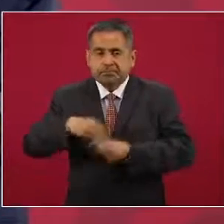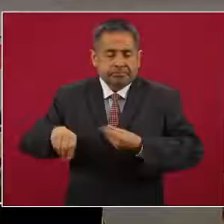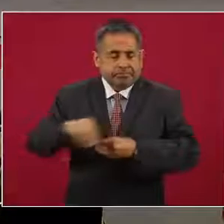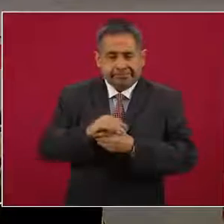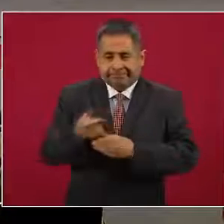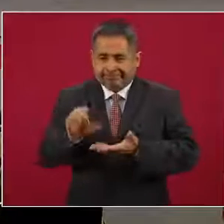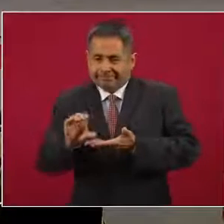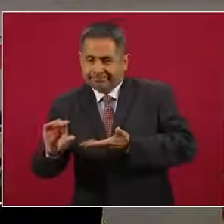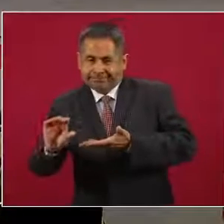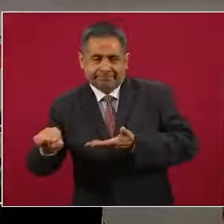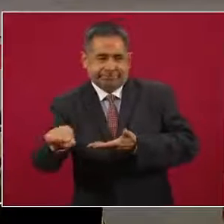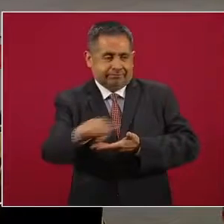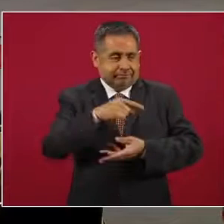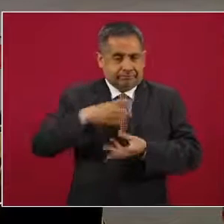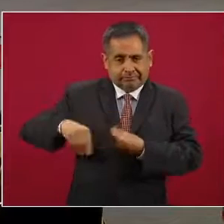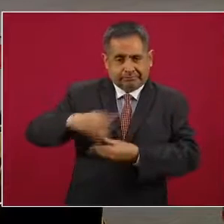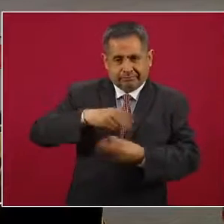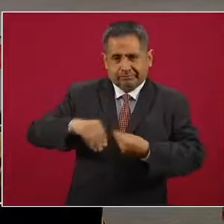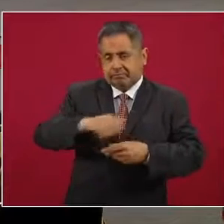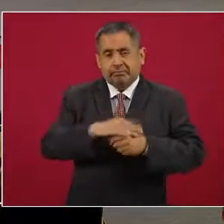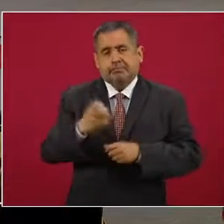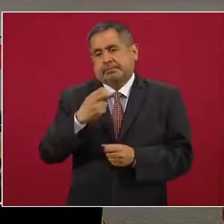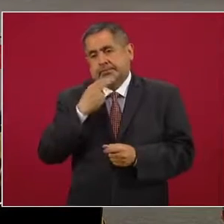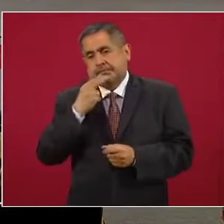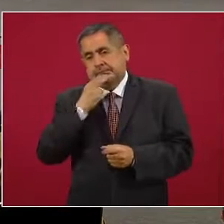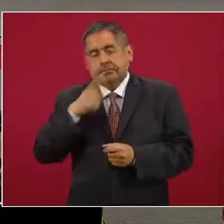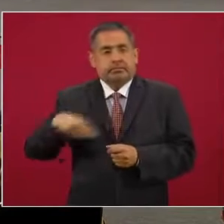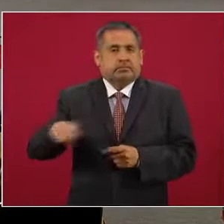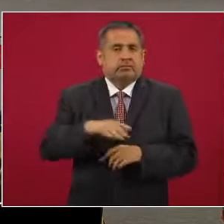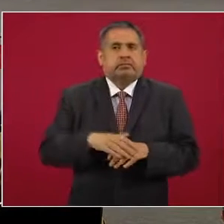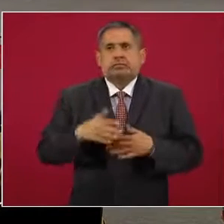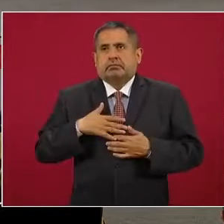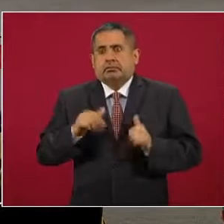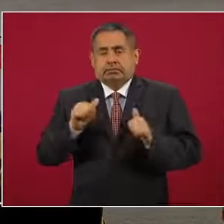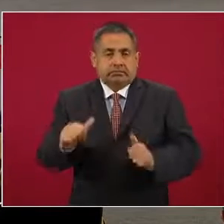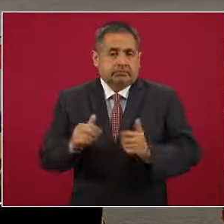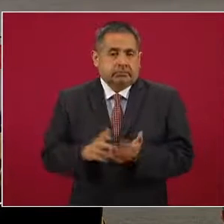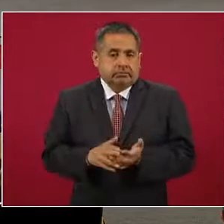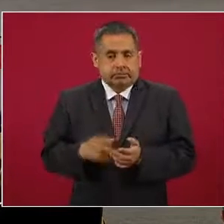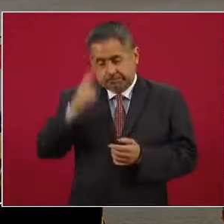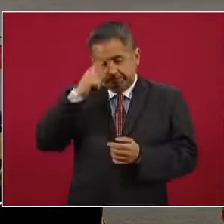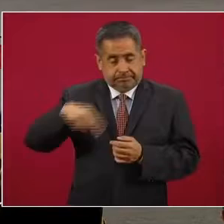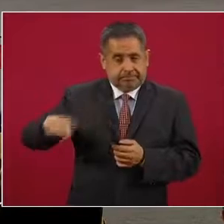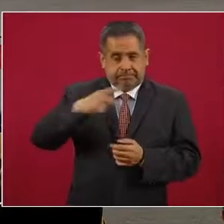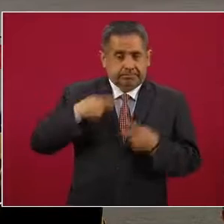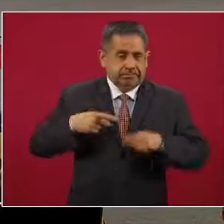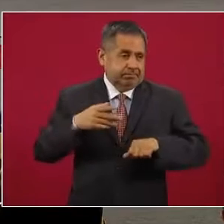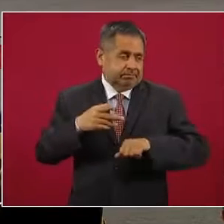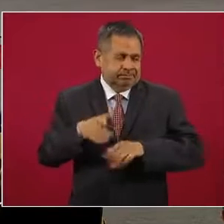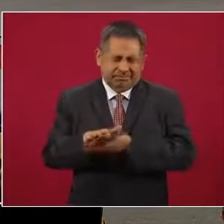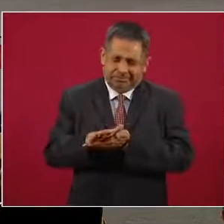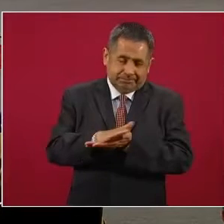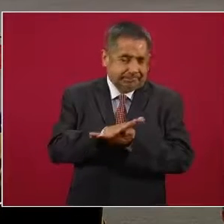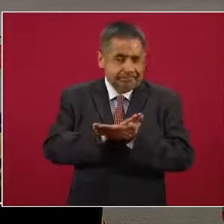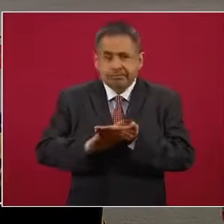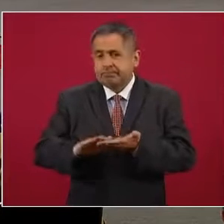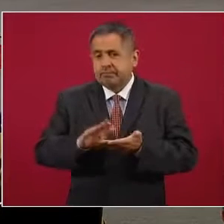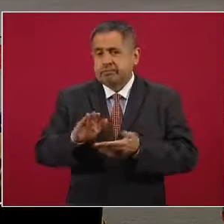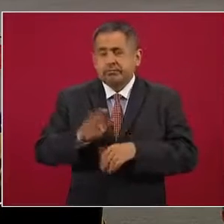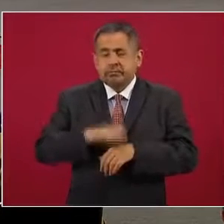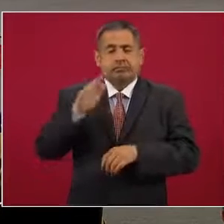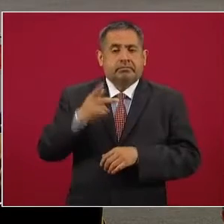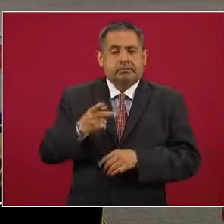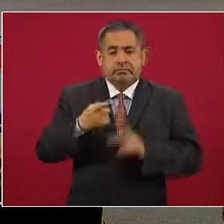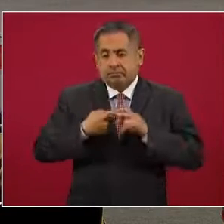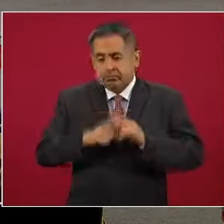inyectar fondos, recursos a la gente más humilde, empezar